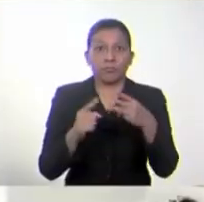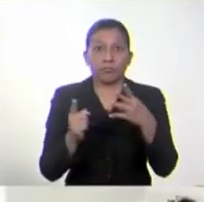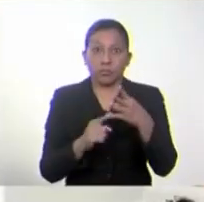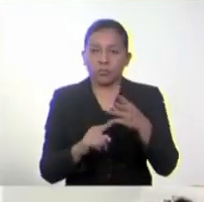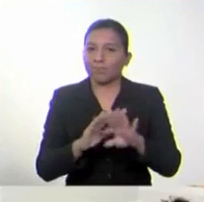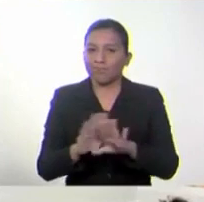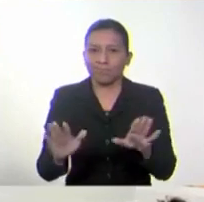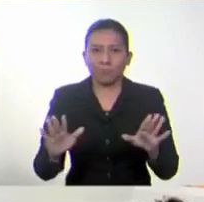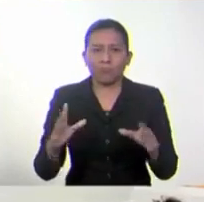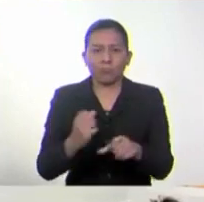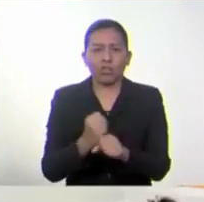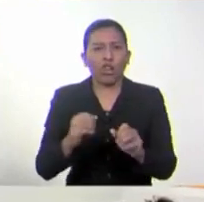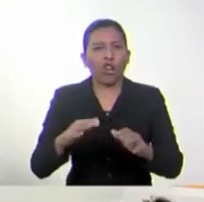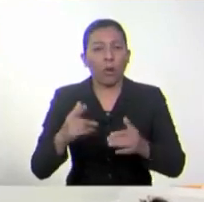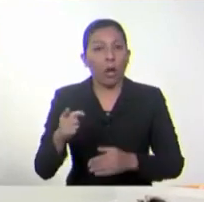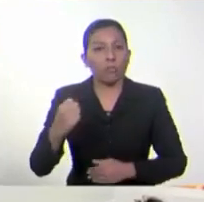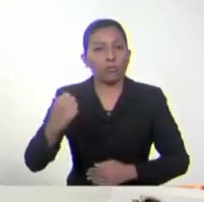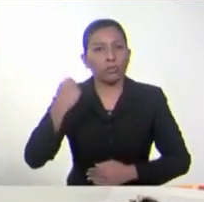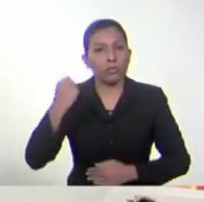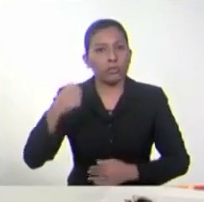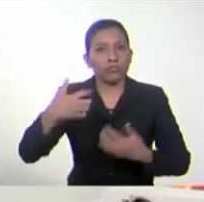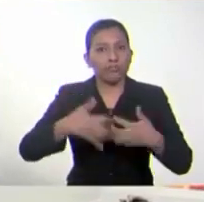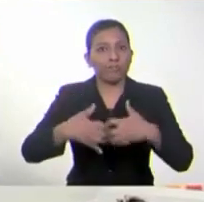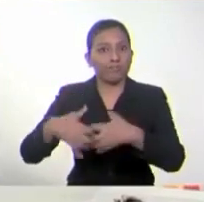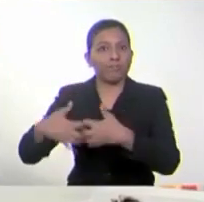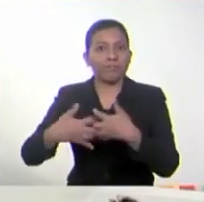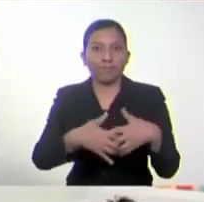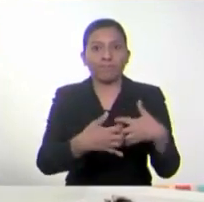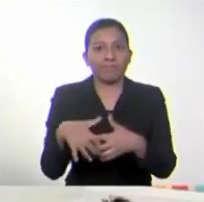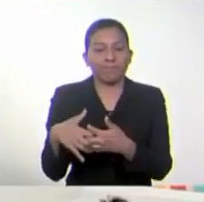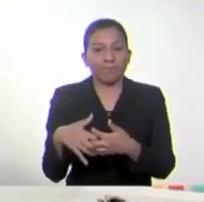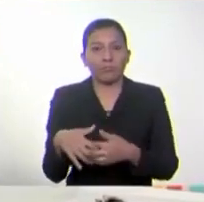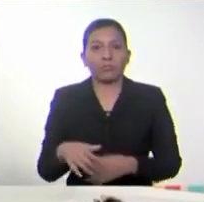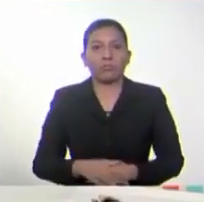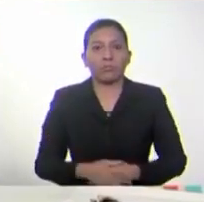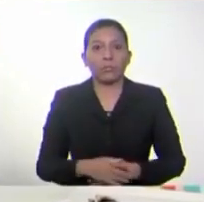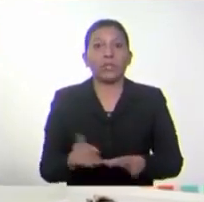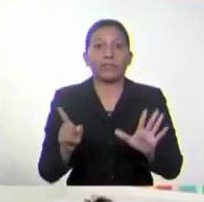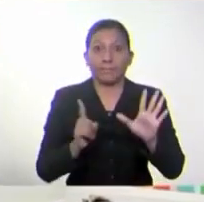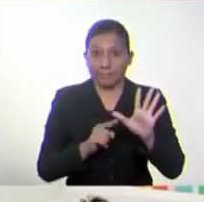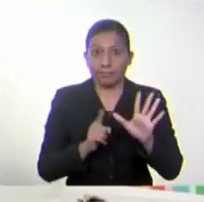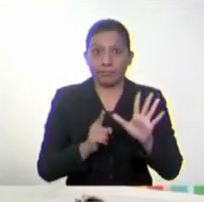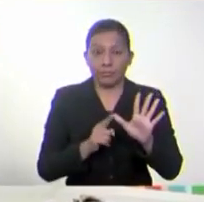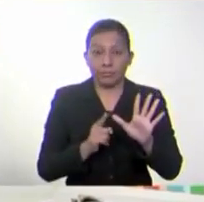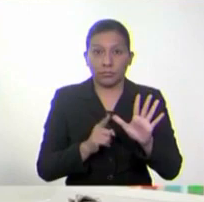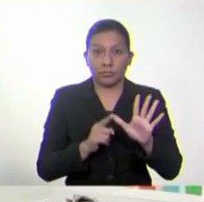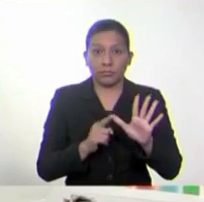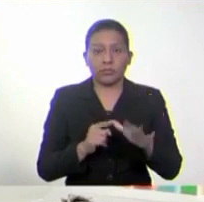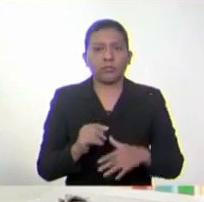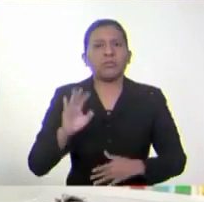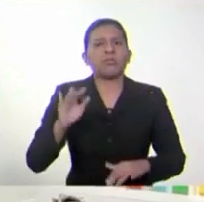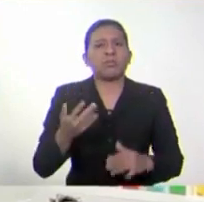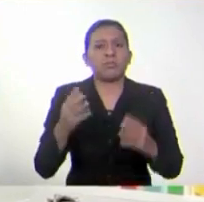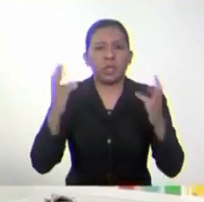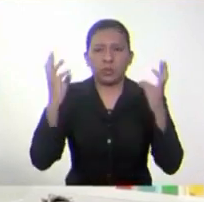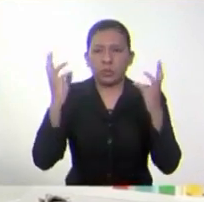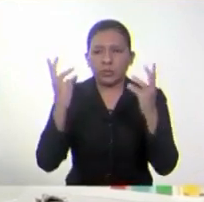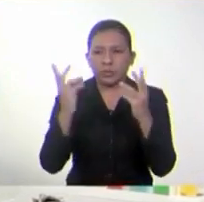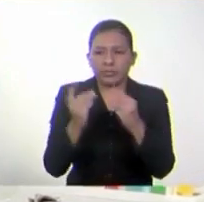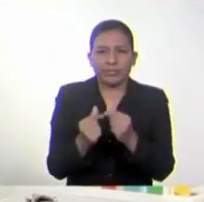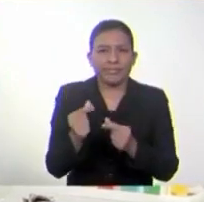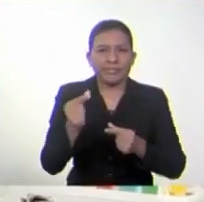concluimos sobre su importancia en la industria. Luego, seguidamente, trabajamos sobre qué es una ecuación química,